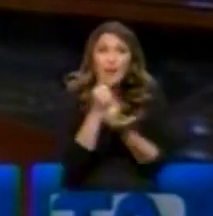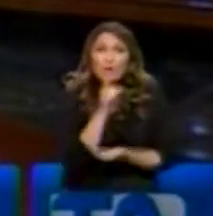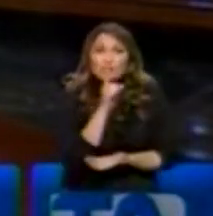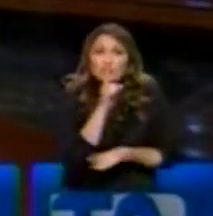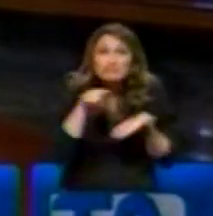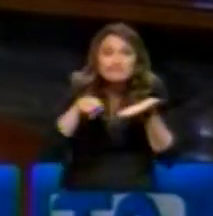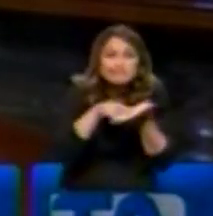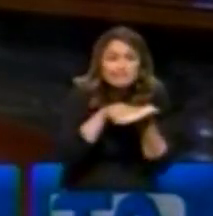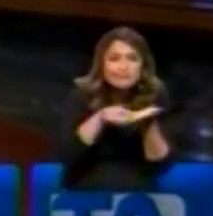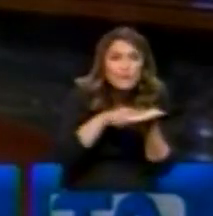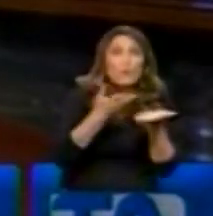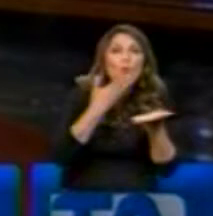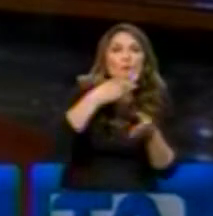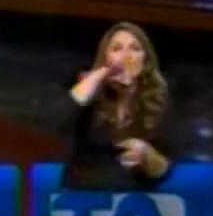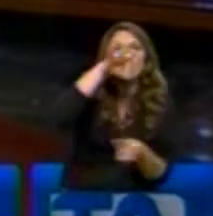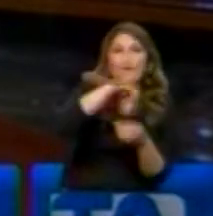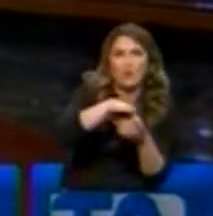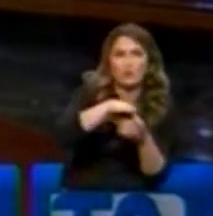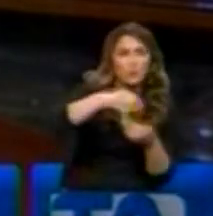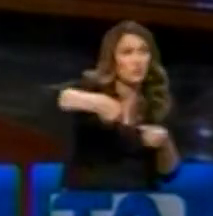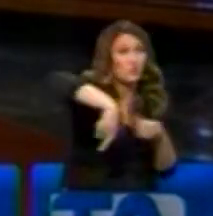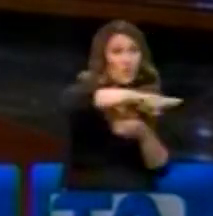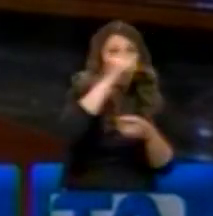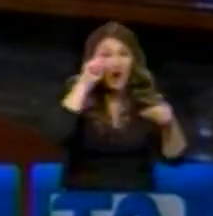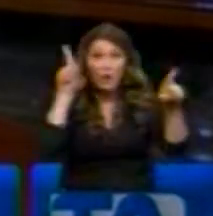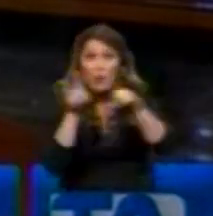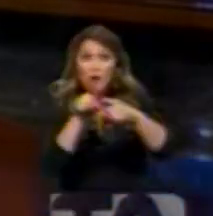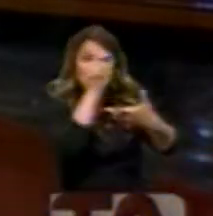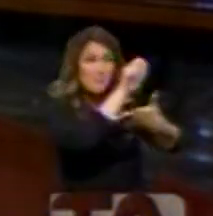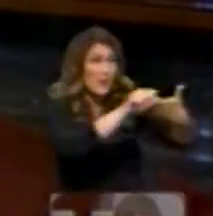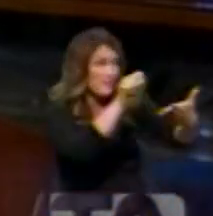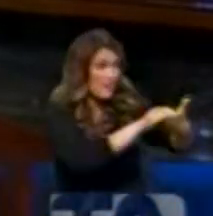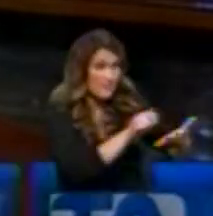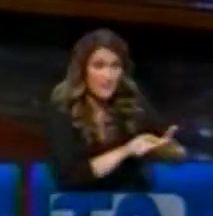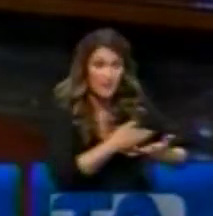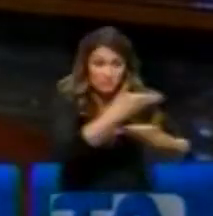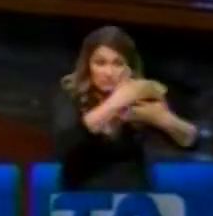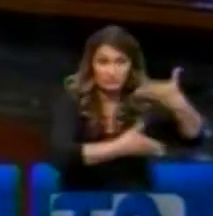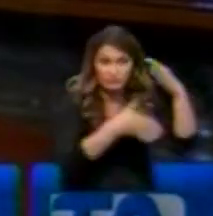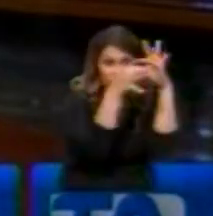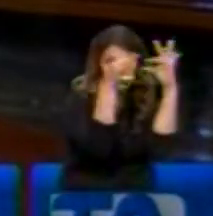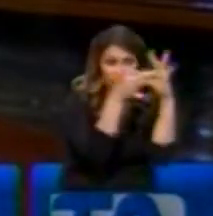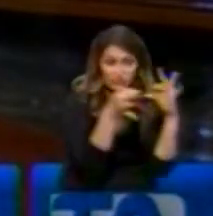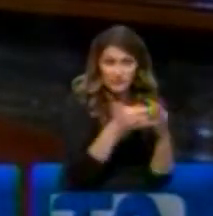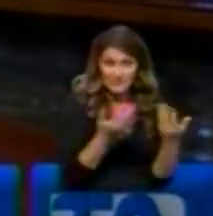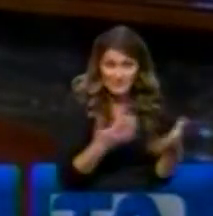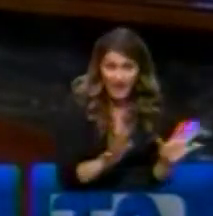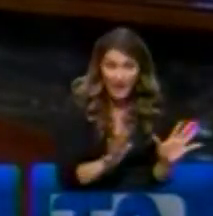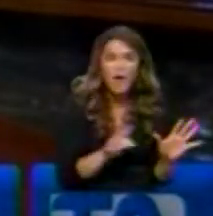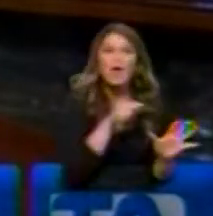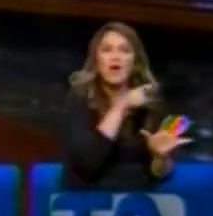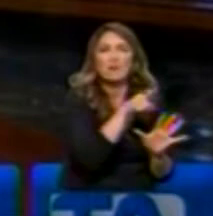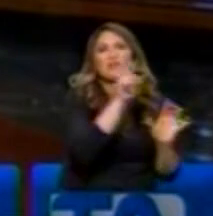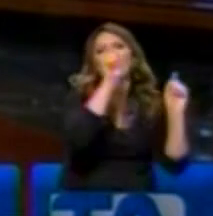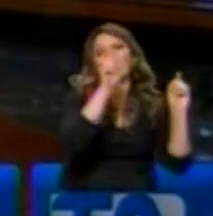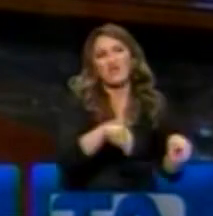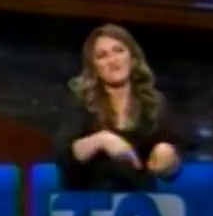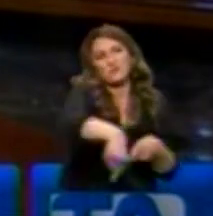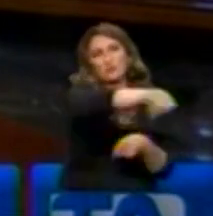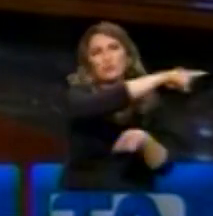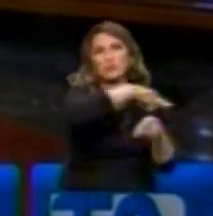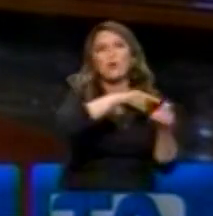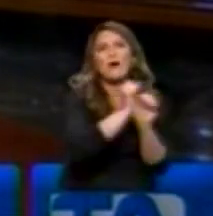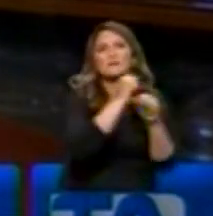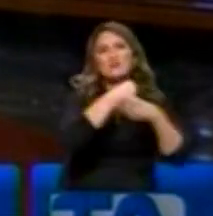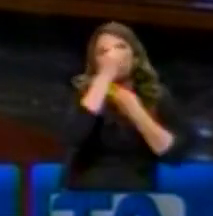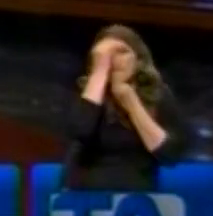someter a votación esta resolución que, como ustedes ya escucharon, propone una comisión que le da 15 días para que elabore un informe